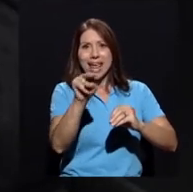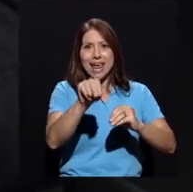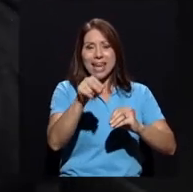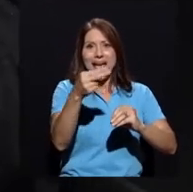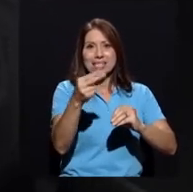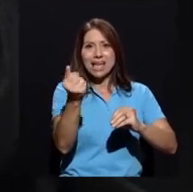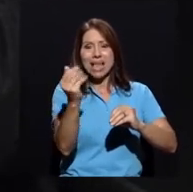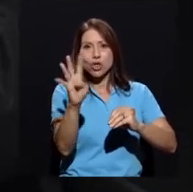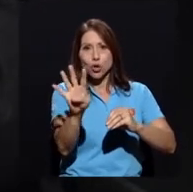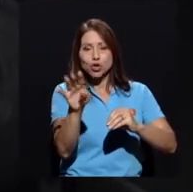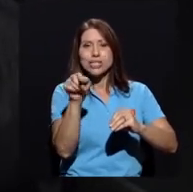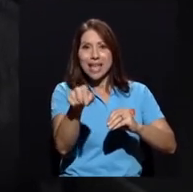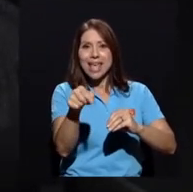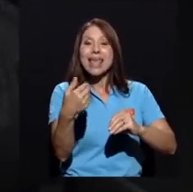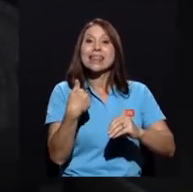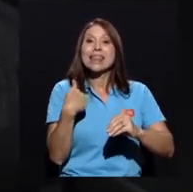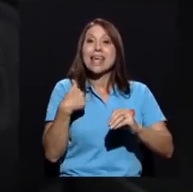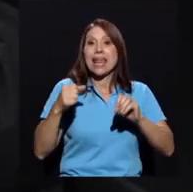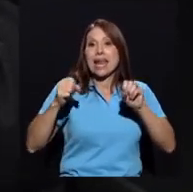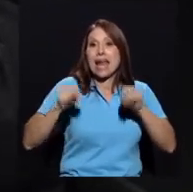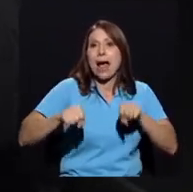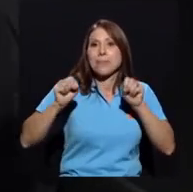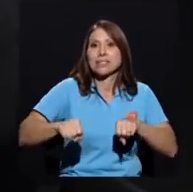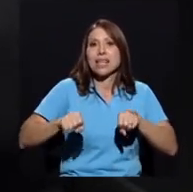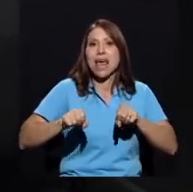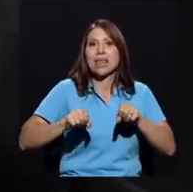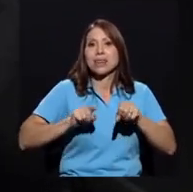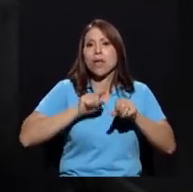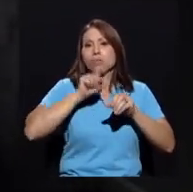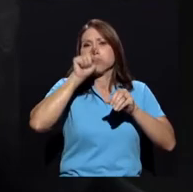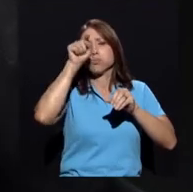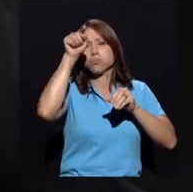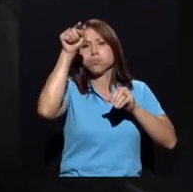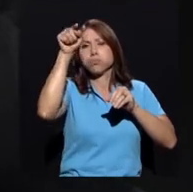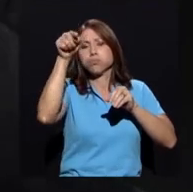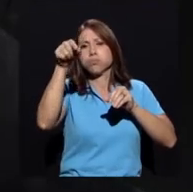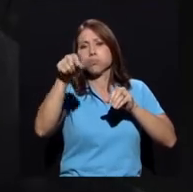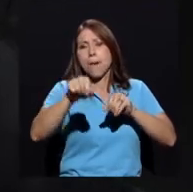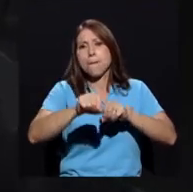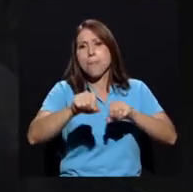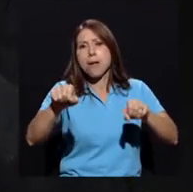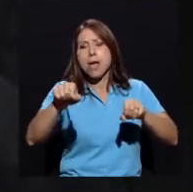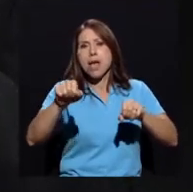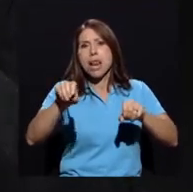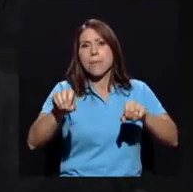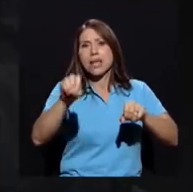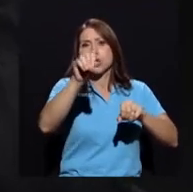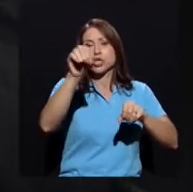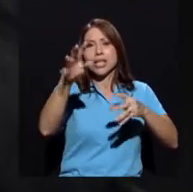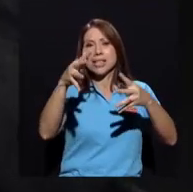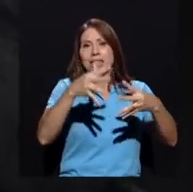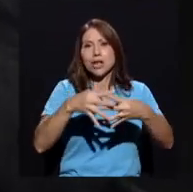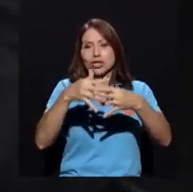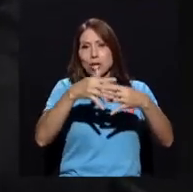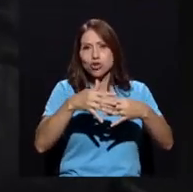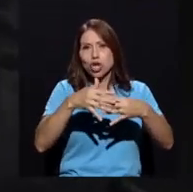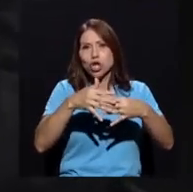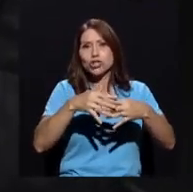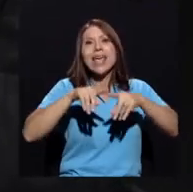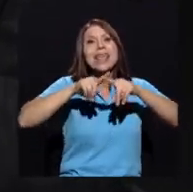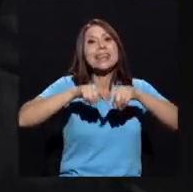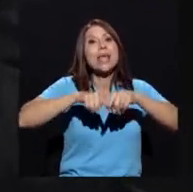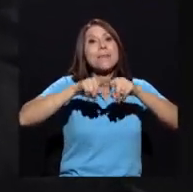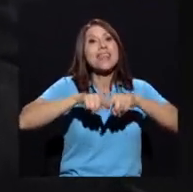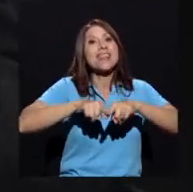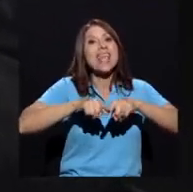NH14, tiene la capacidad de alcanzar la parte occidental de los Estados Unidos y que dependiendo de lo que se le ponga